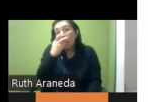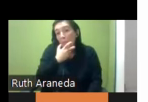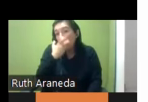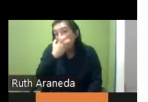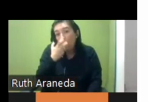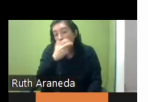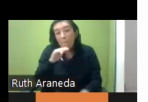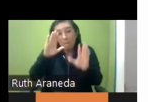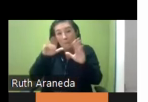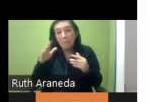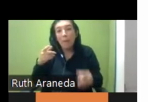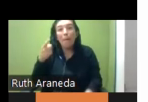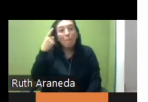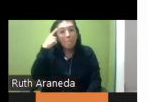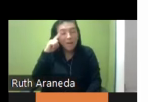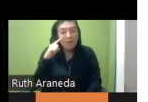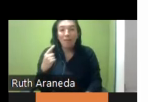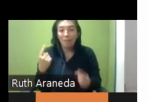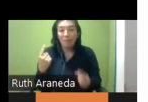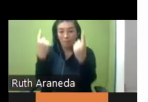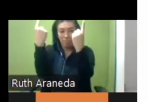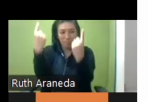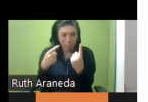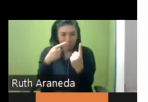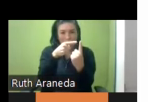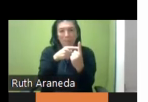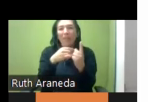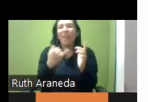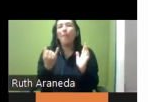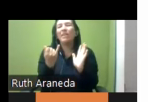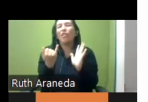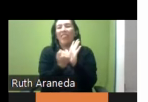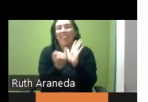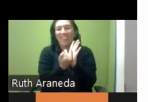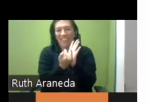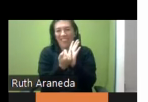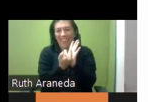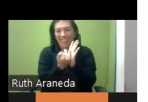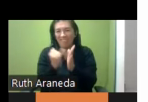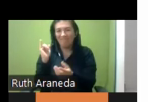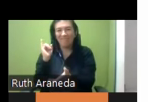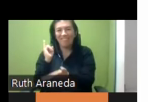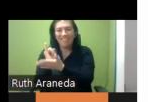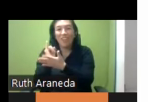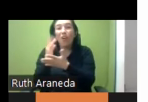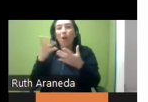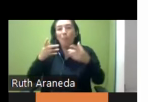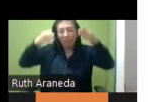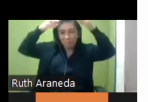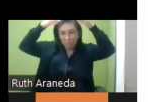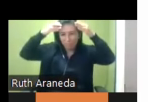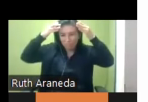pero usaban cada una su identidad particular a través de gorros y tocados diferentes.